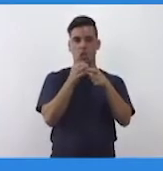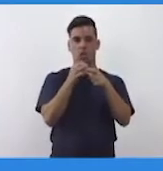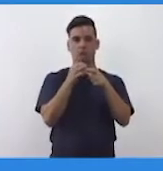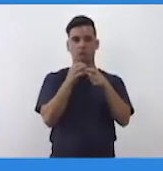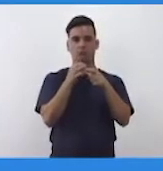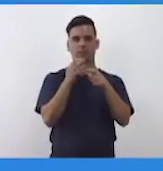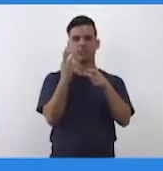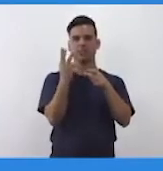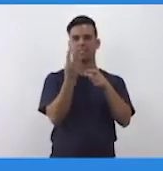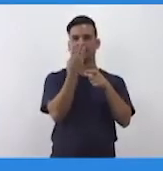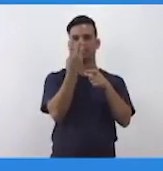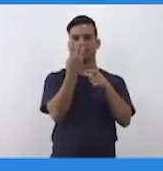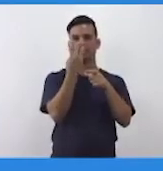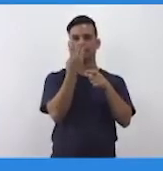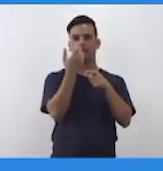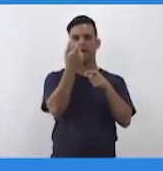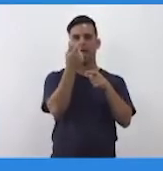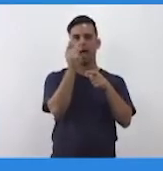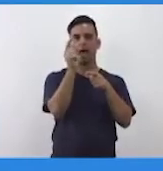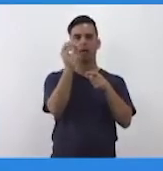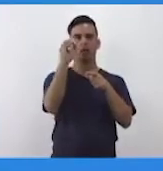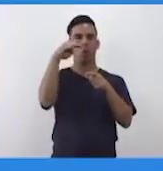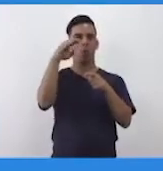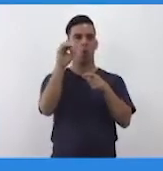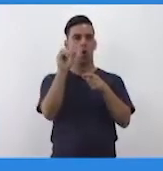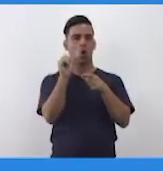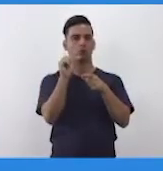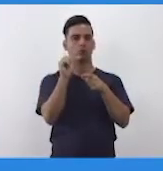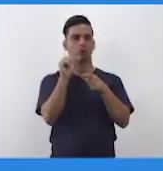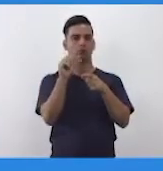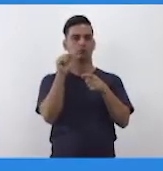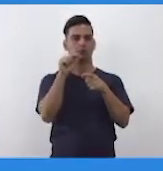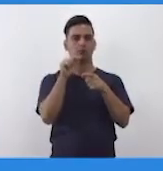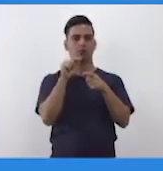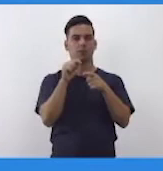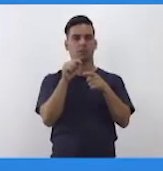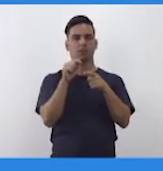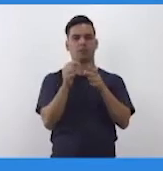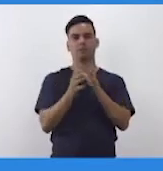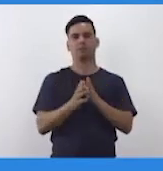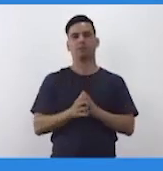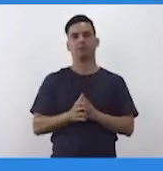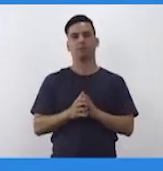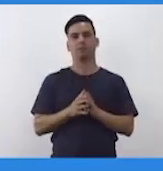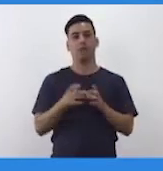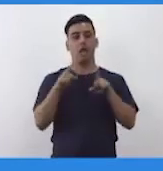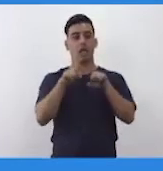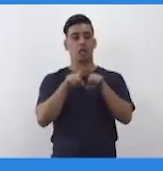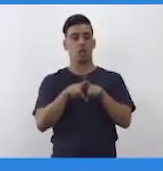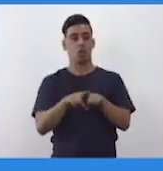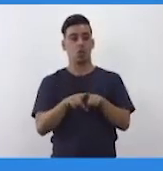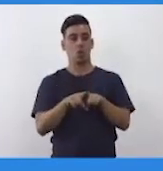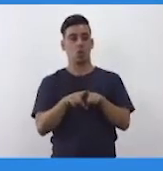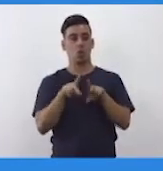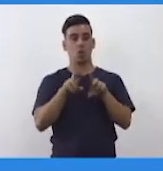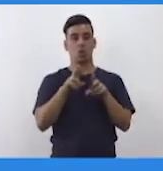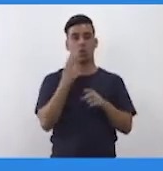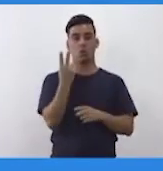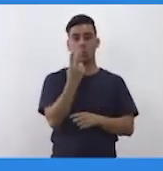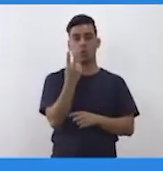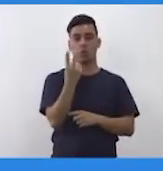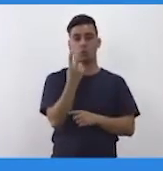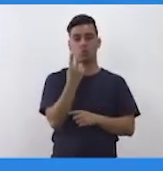átomos de fósforo, donde se van a unir a 4 átomos de